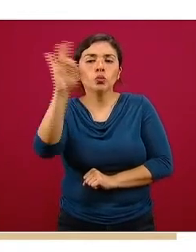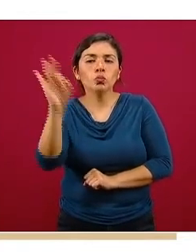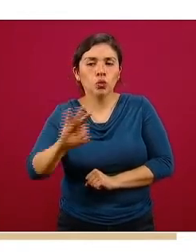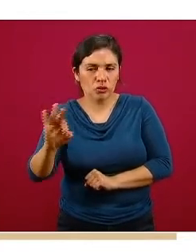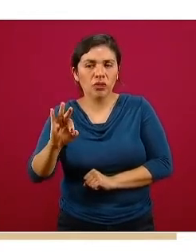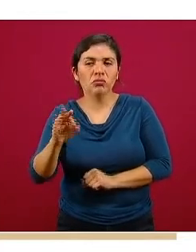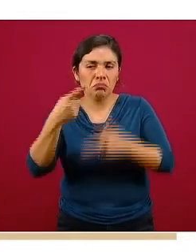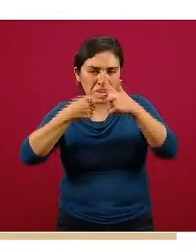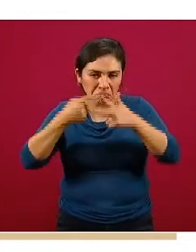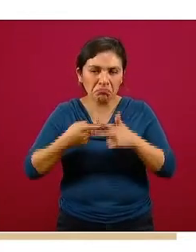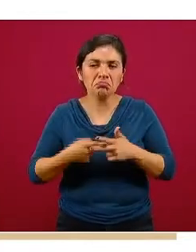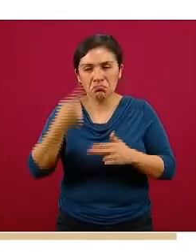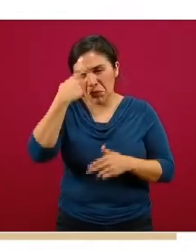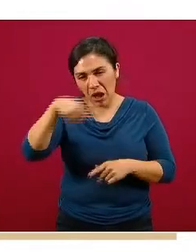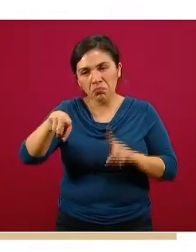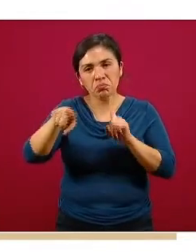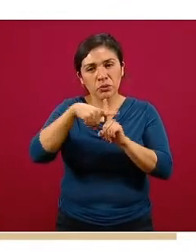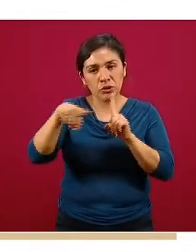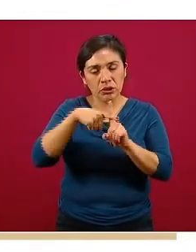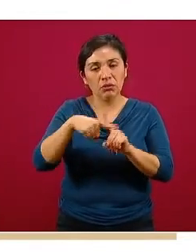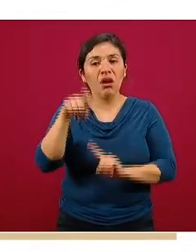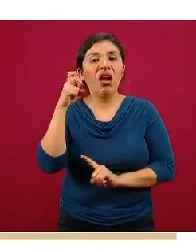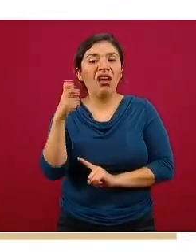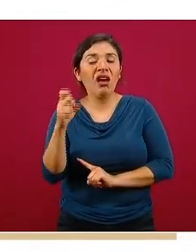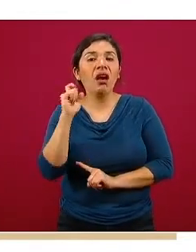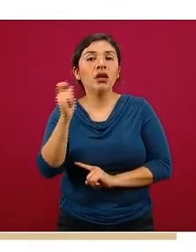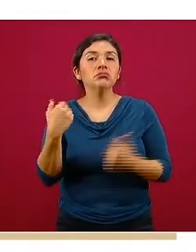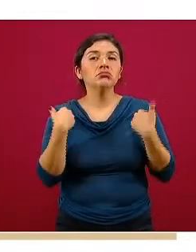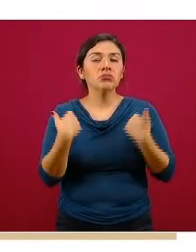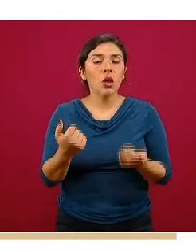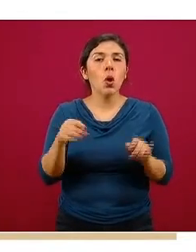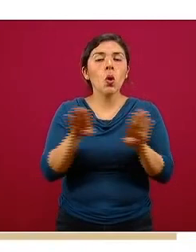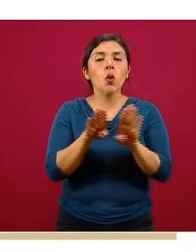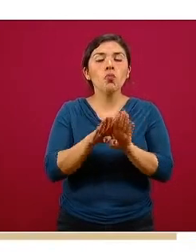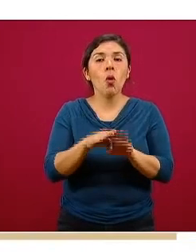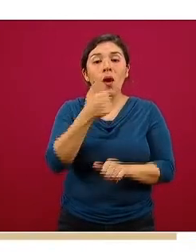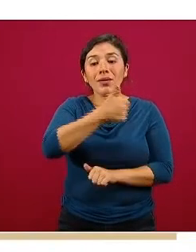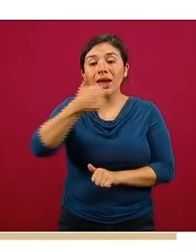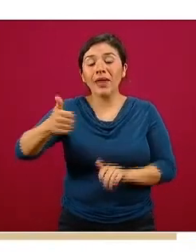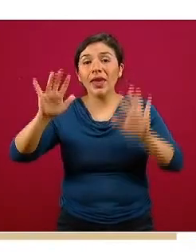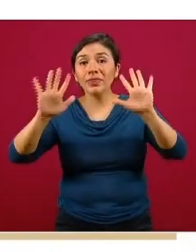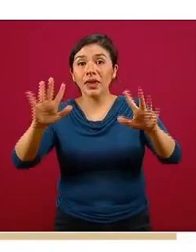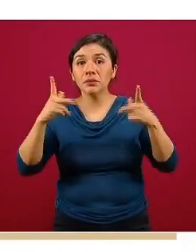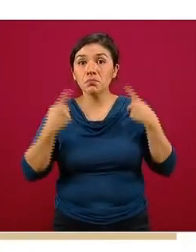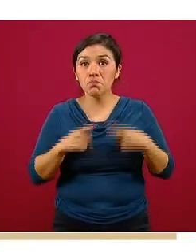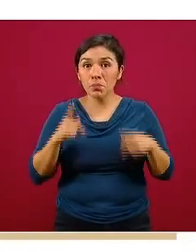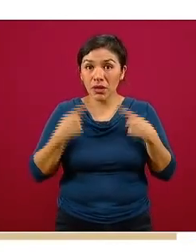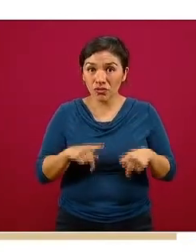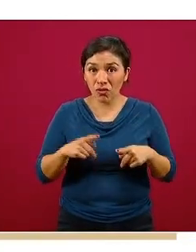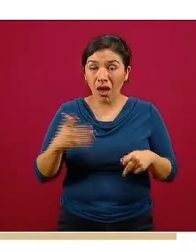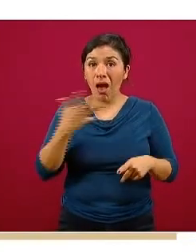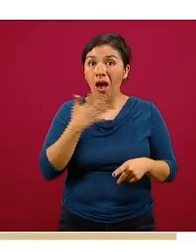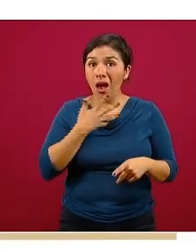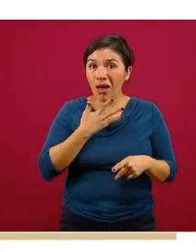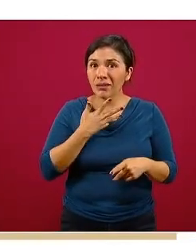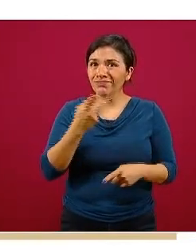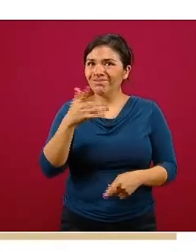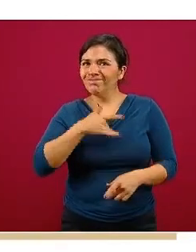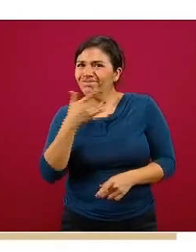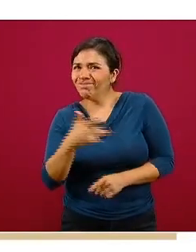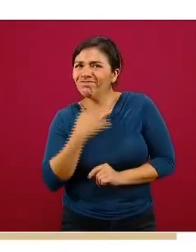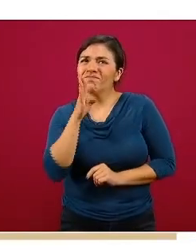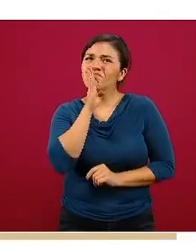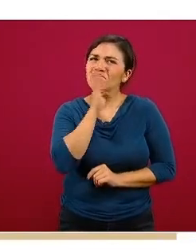es el porcentaje de positividad, lo que quiere decir que de cada 10 personas que están desarrollando signos y